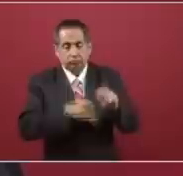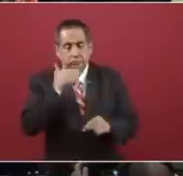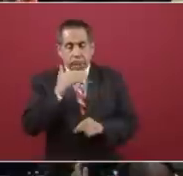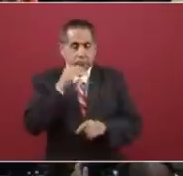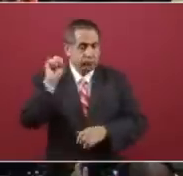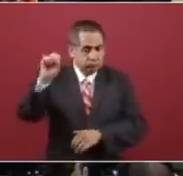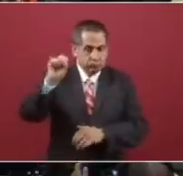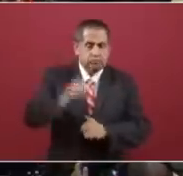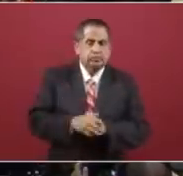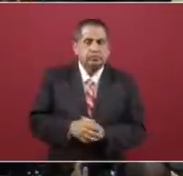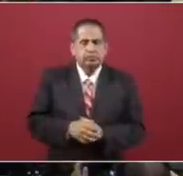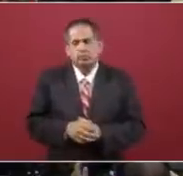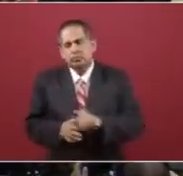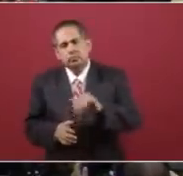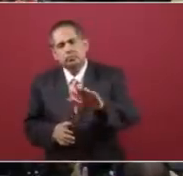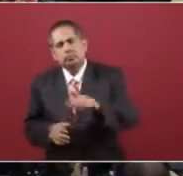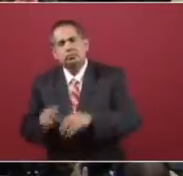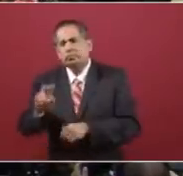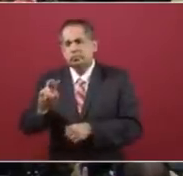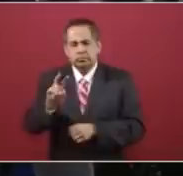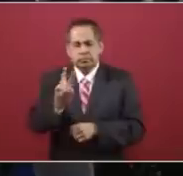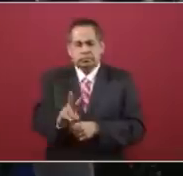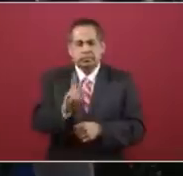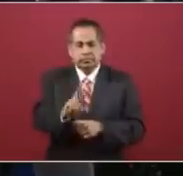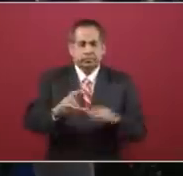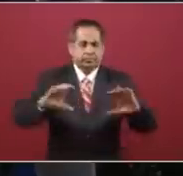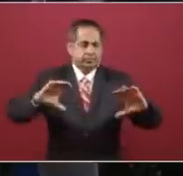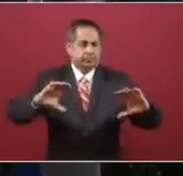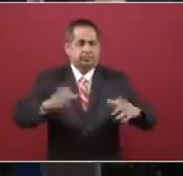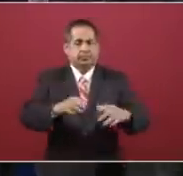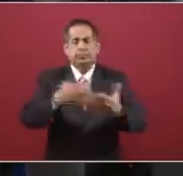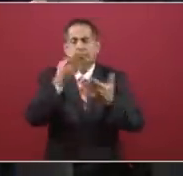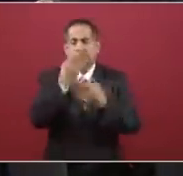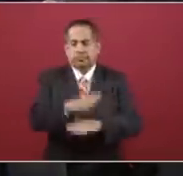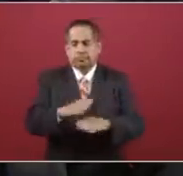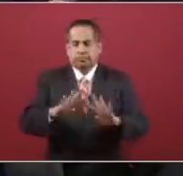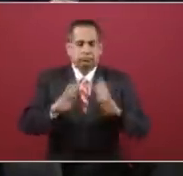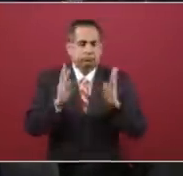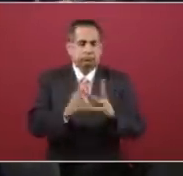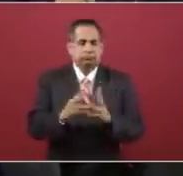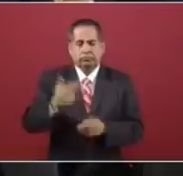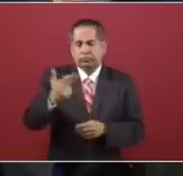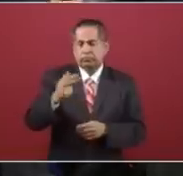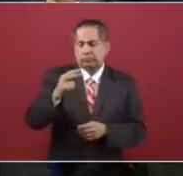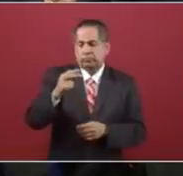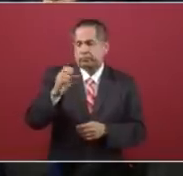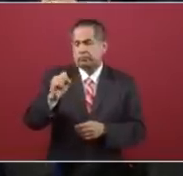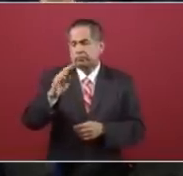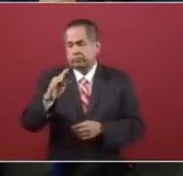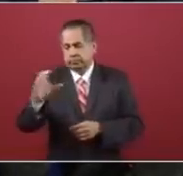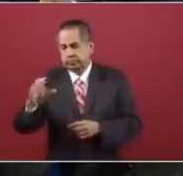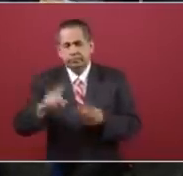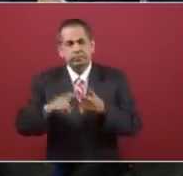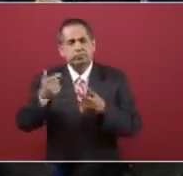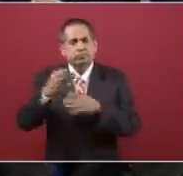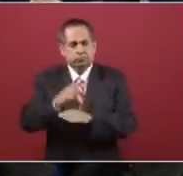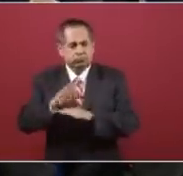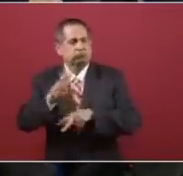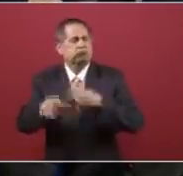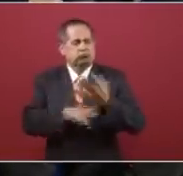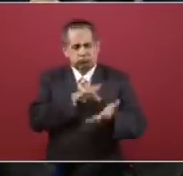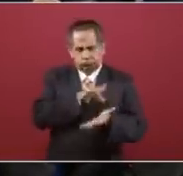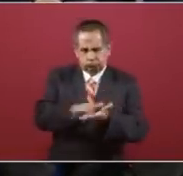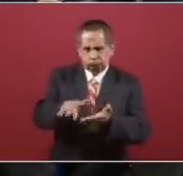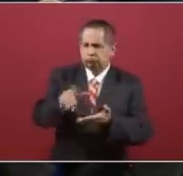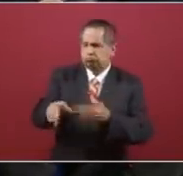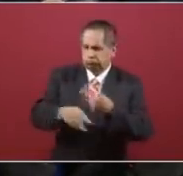El el viernes va a haber la convención bancaria, eh eh HSBC y otros bancos ya le manifestaron su apoyo para que